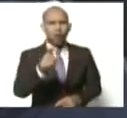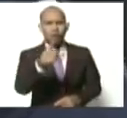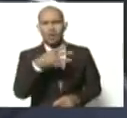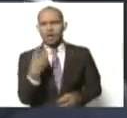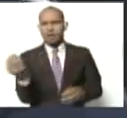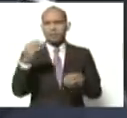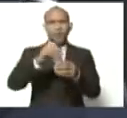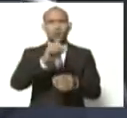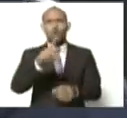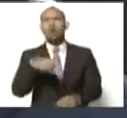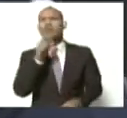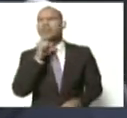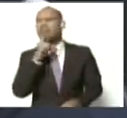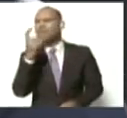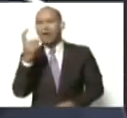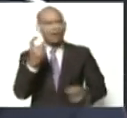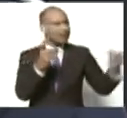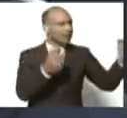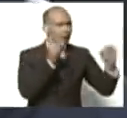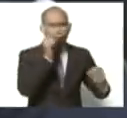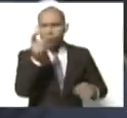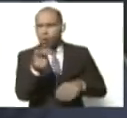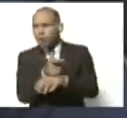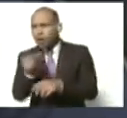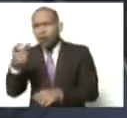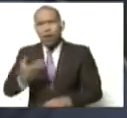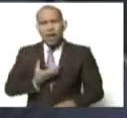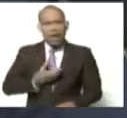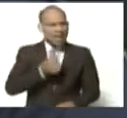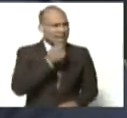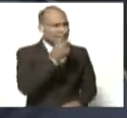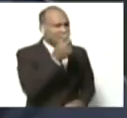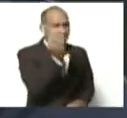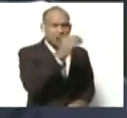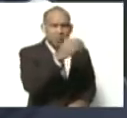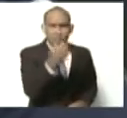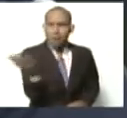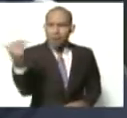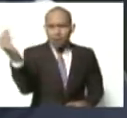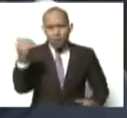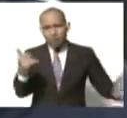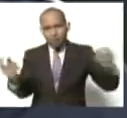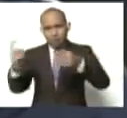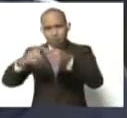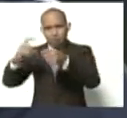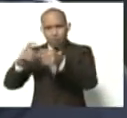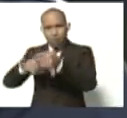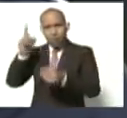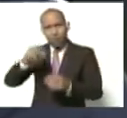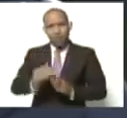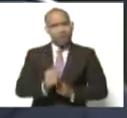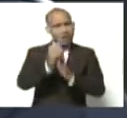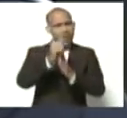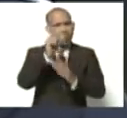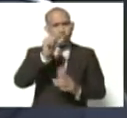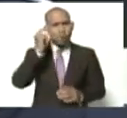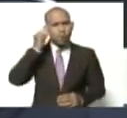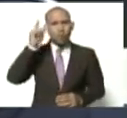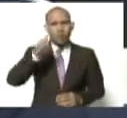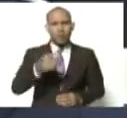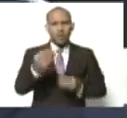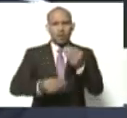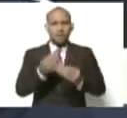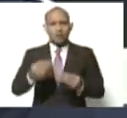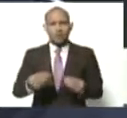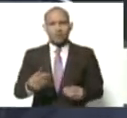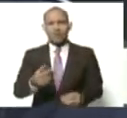meto, sino quién falta. Todos los gobernadores y alcaldes, todo el liderazgo estatal y municipal, se lo hemos dicho y se lo reiteramos.